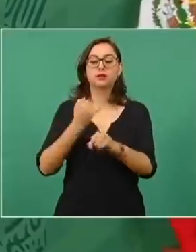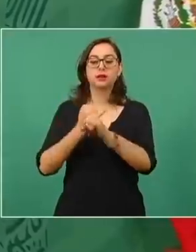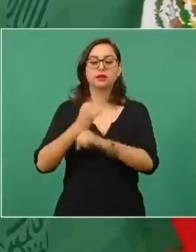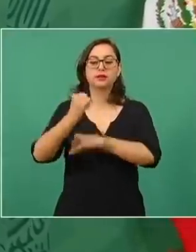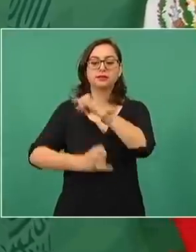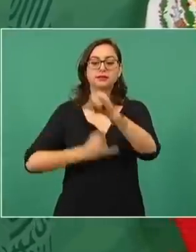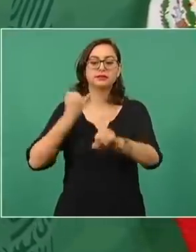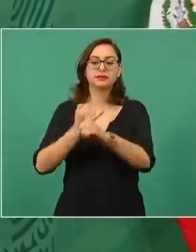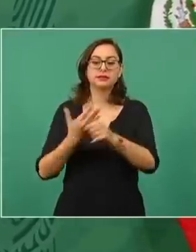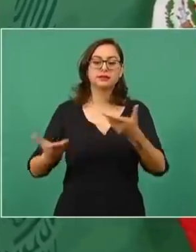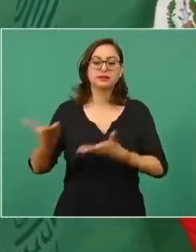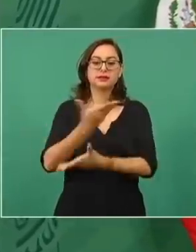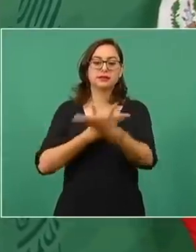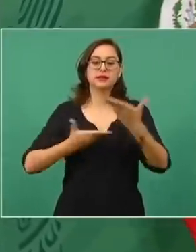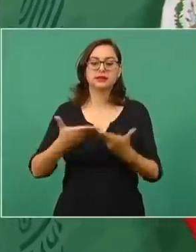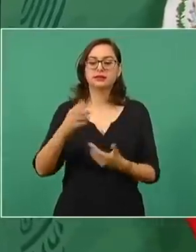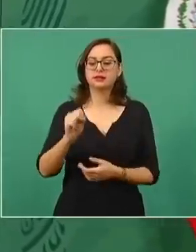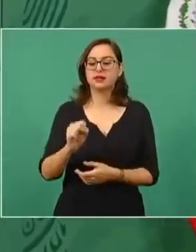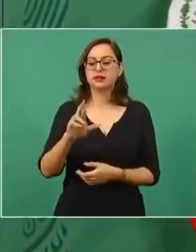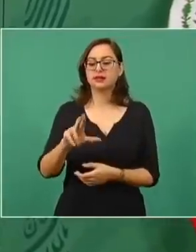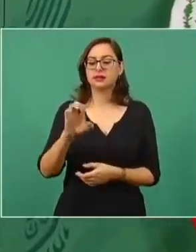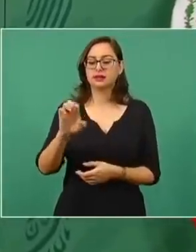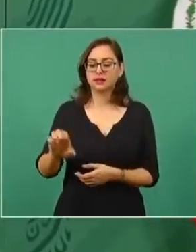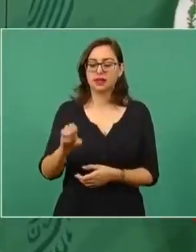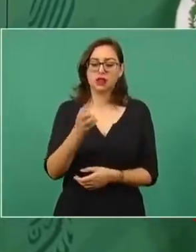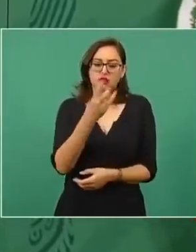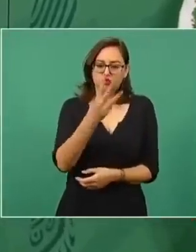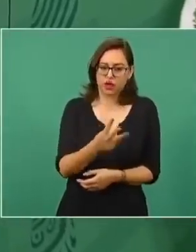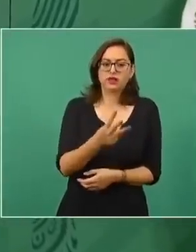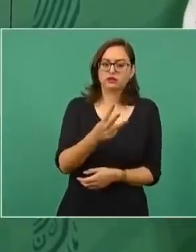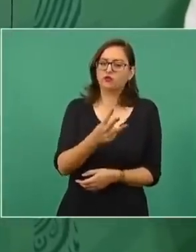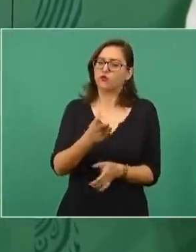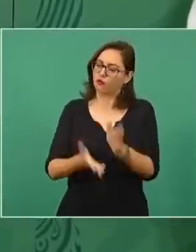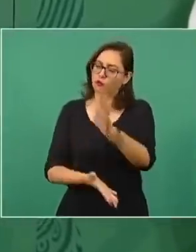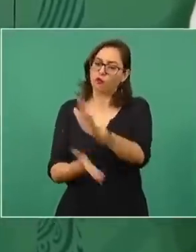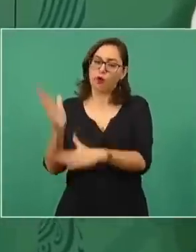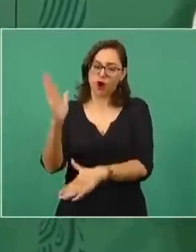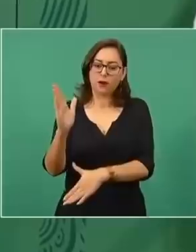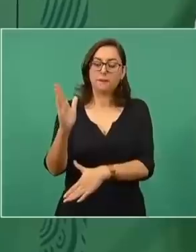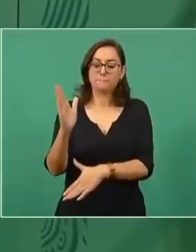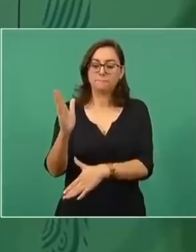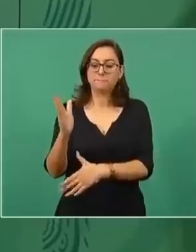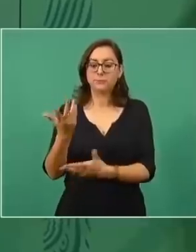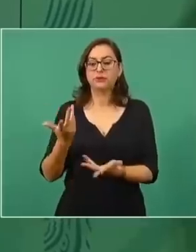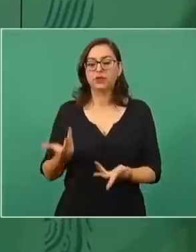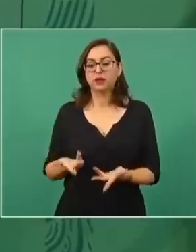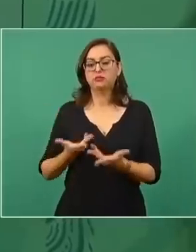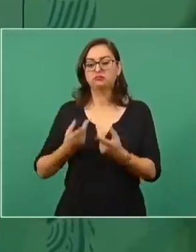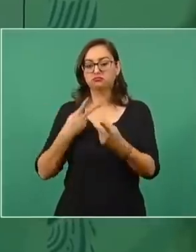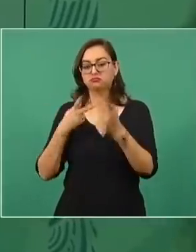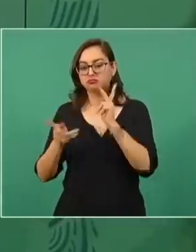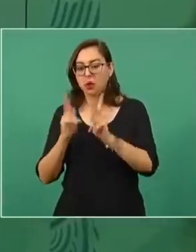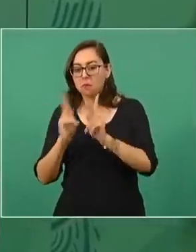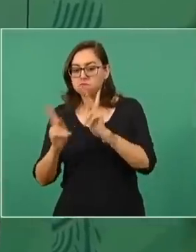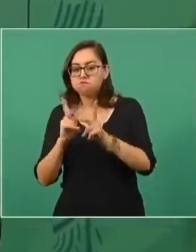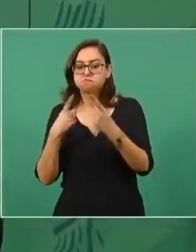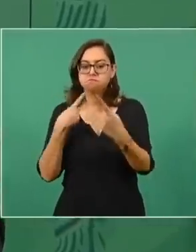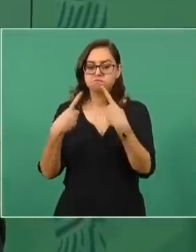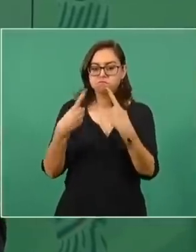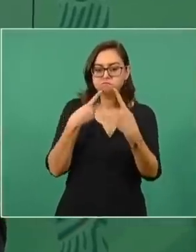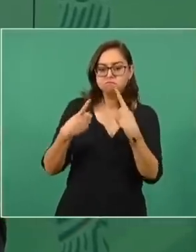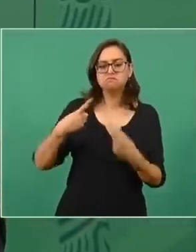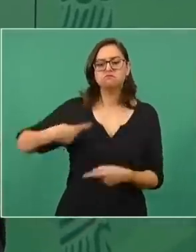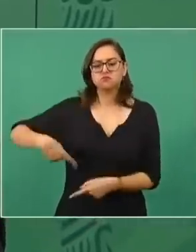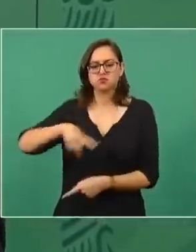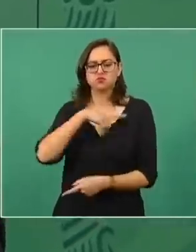de la Secretaría de Relaciones Exteriores estuvieron allá y ofrecimos ayudar